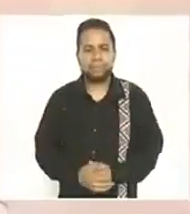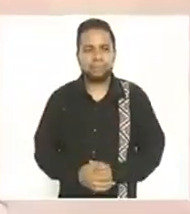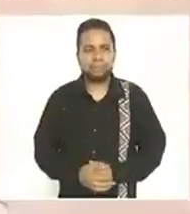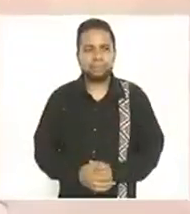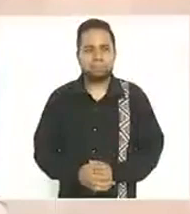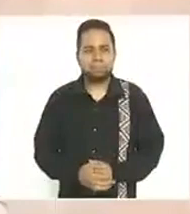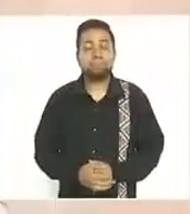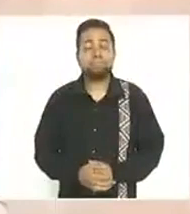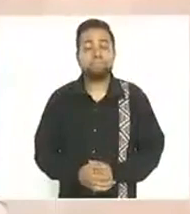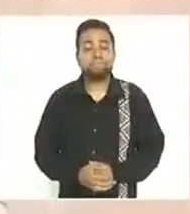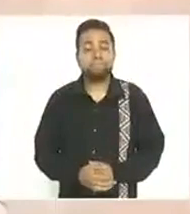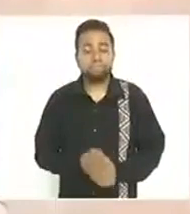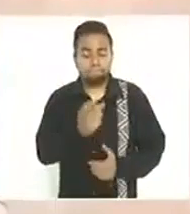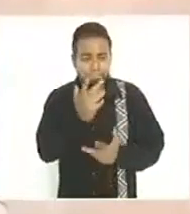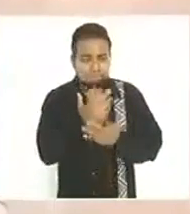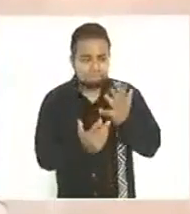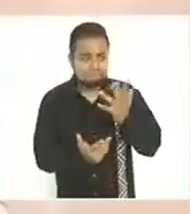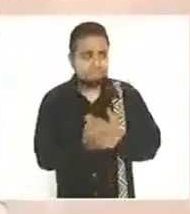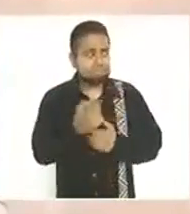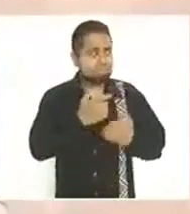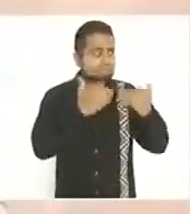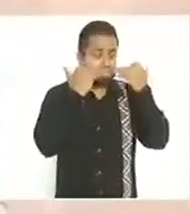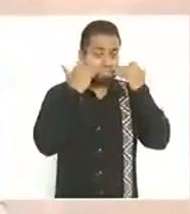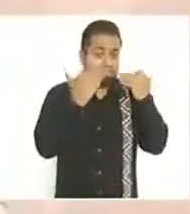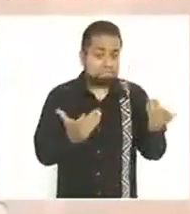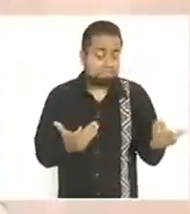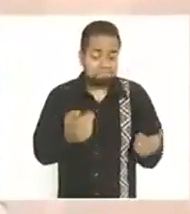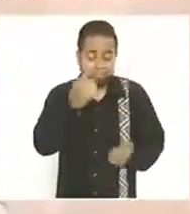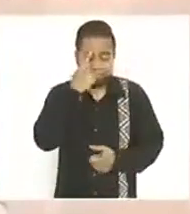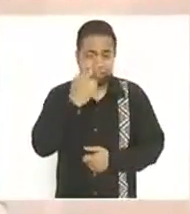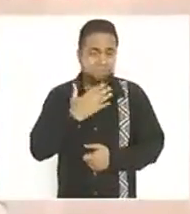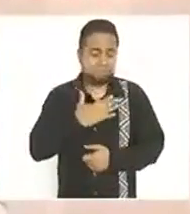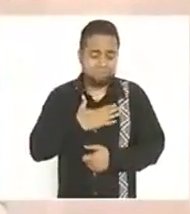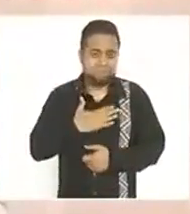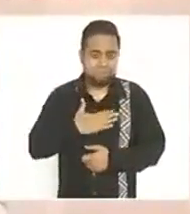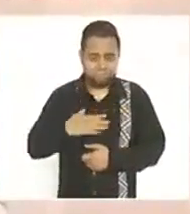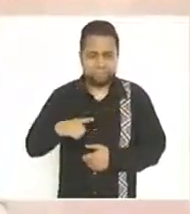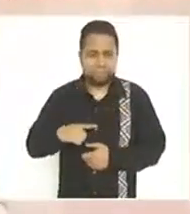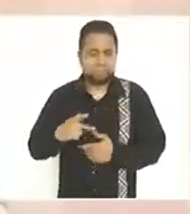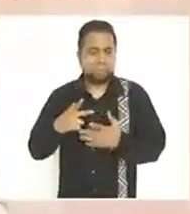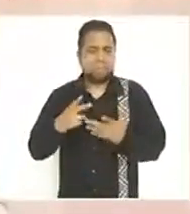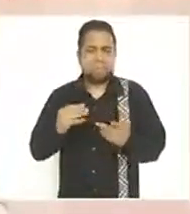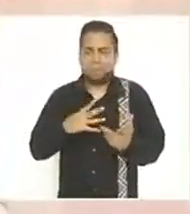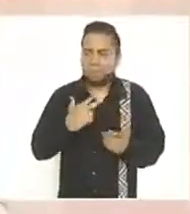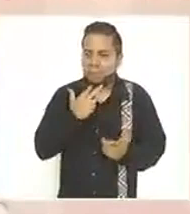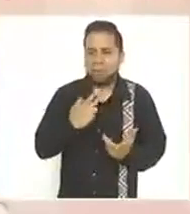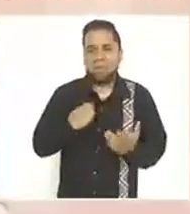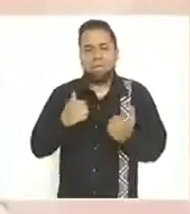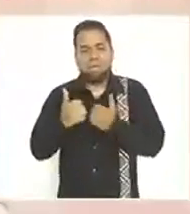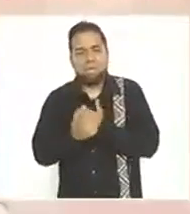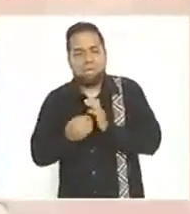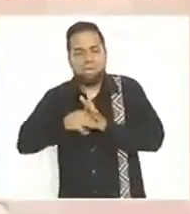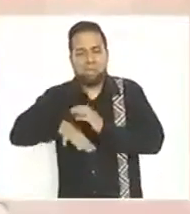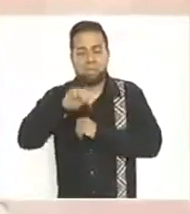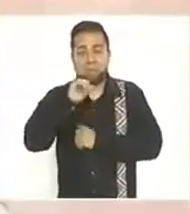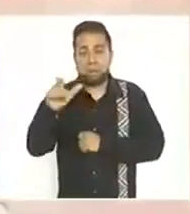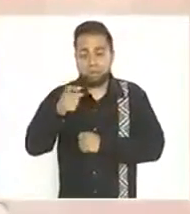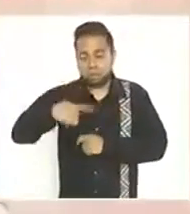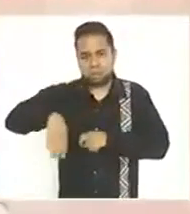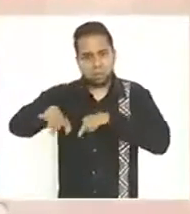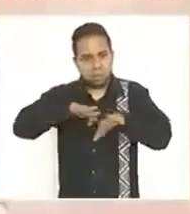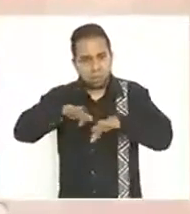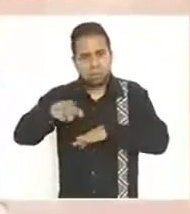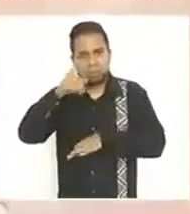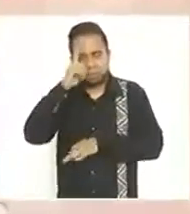Con estos hechos se demuestra que para nosotros no hay límites ni pretextos cuando se trabaja